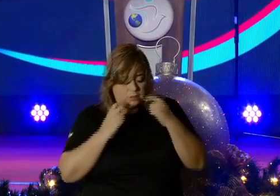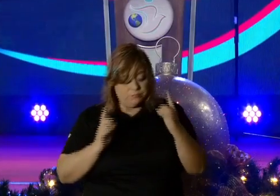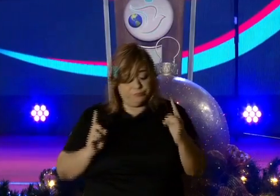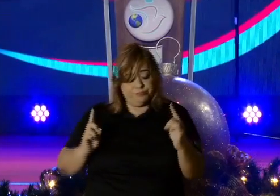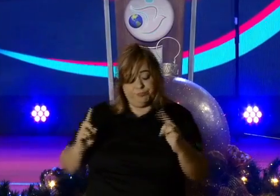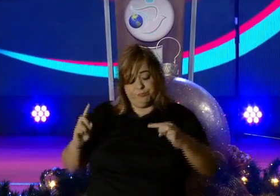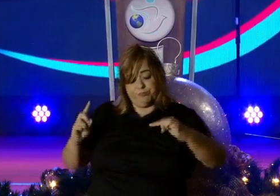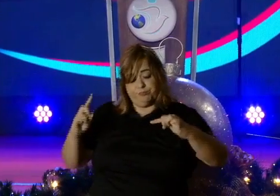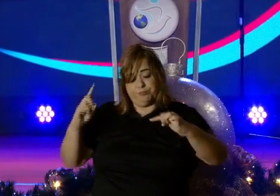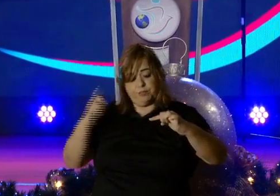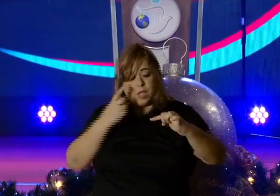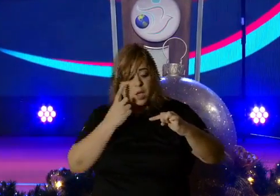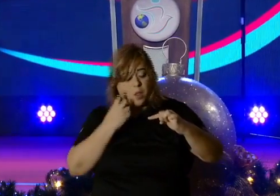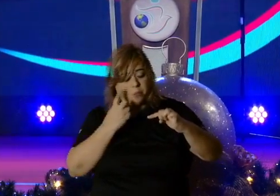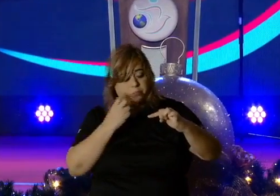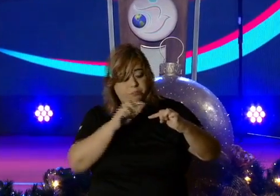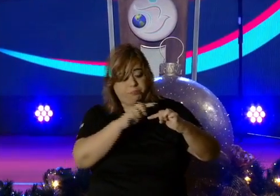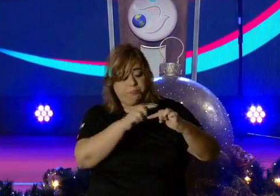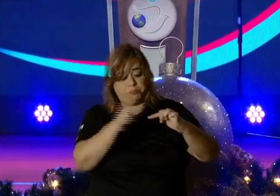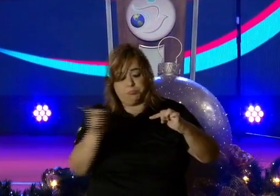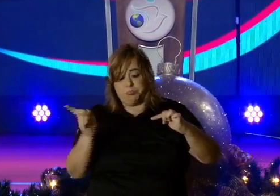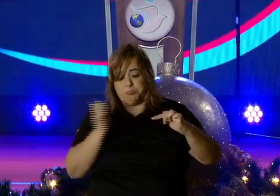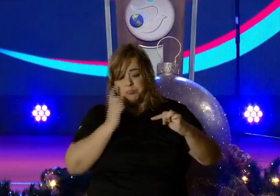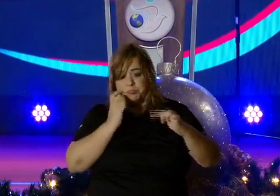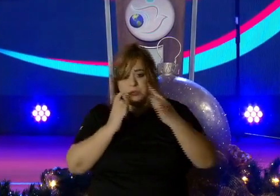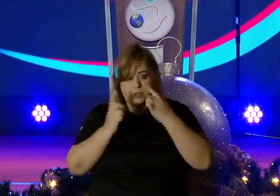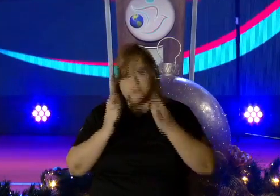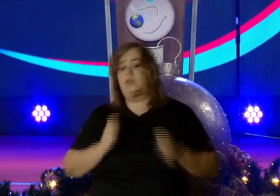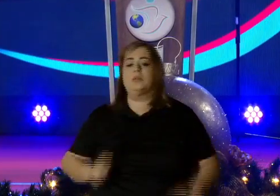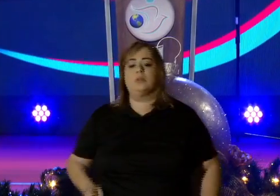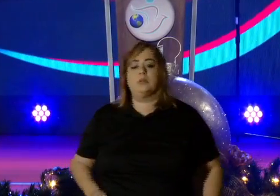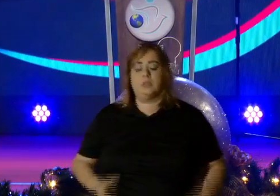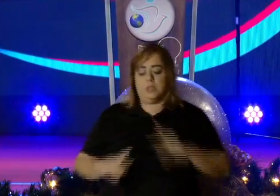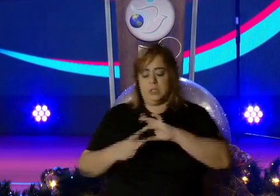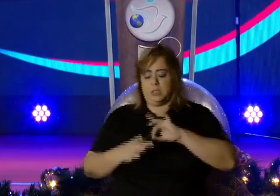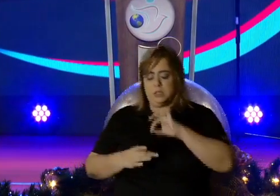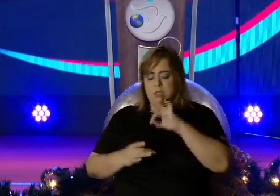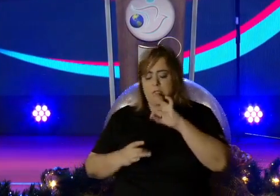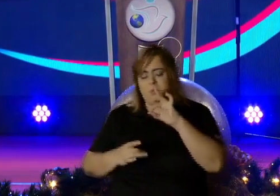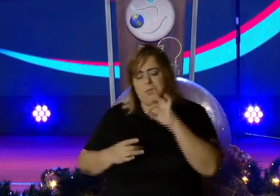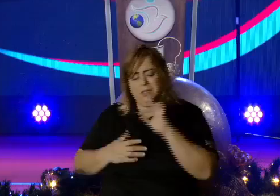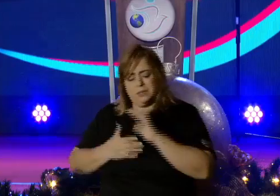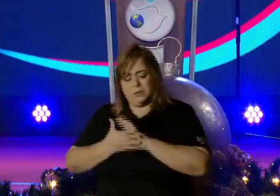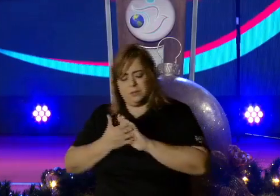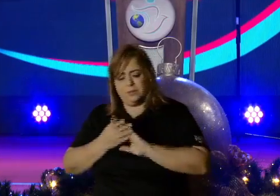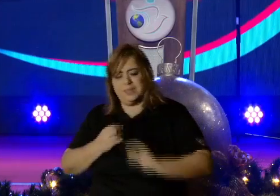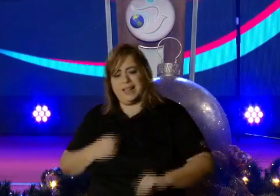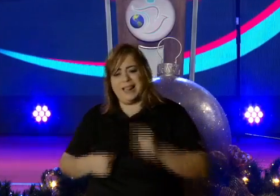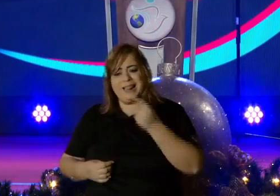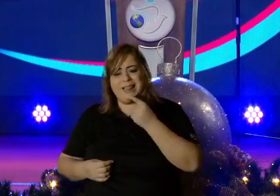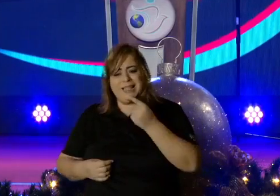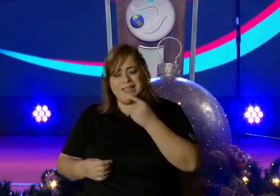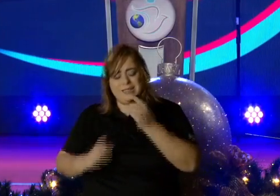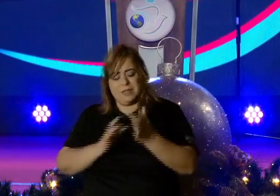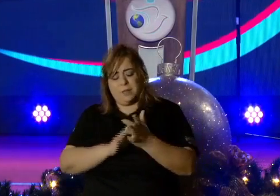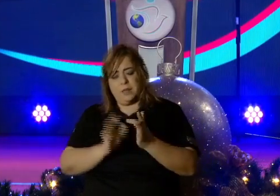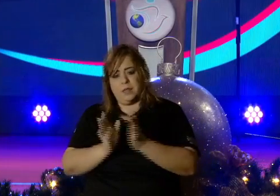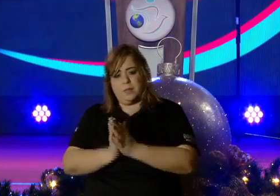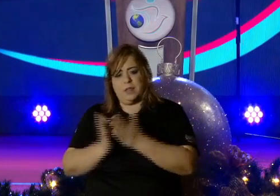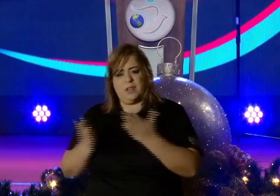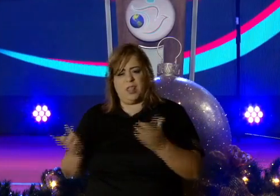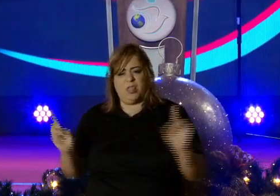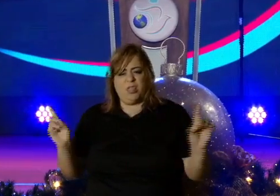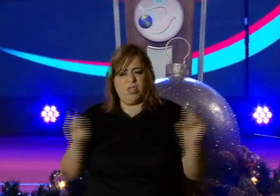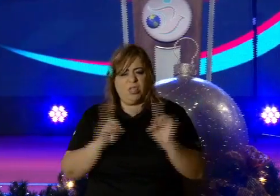escenario, todos llorando, se estremeció en espíritu y se conmovió. Y dice la Escritura, y dijo, ¿dónde